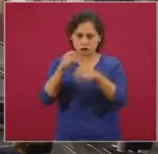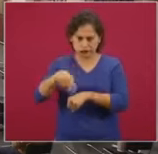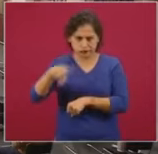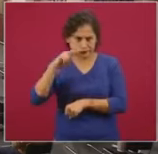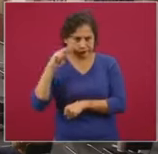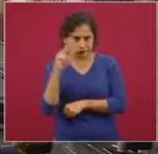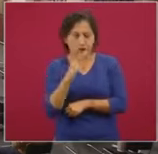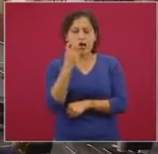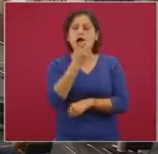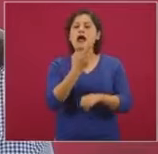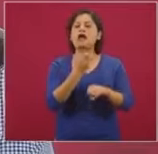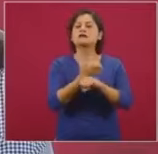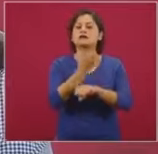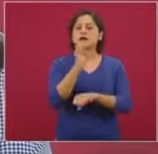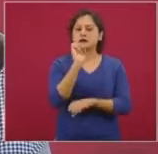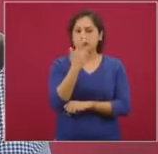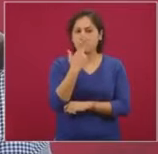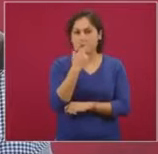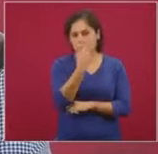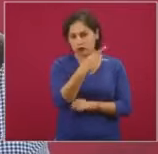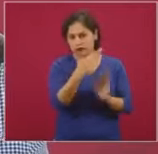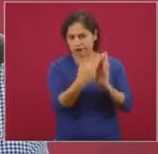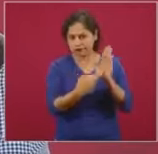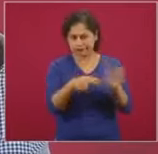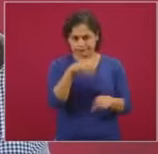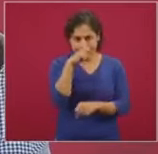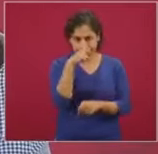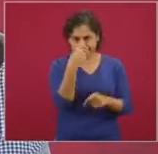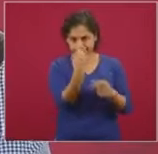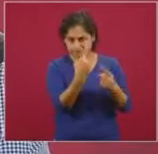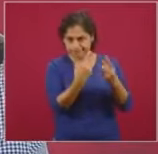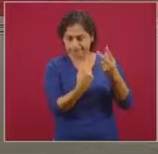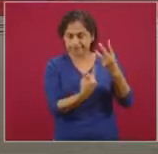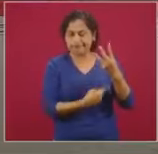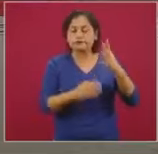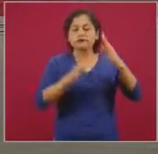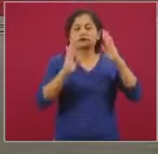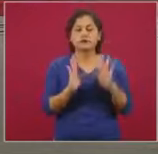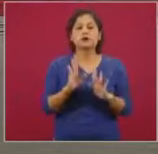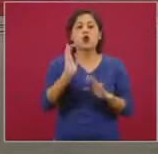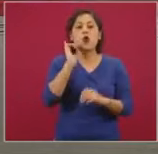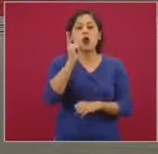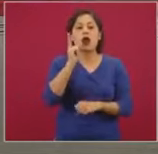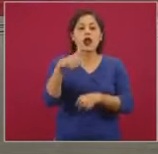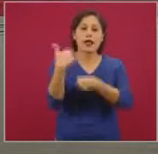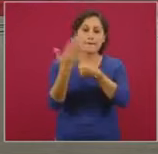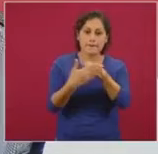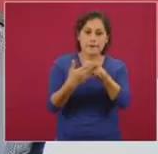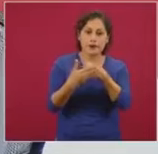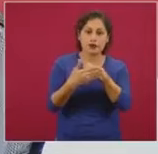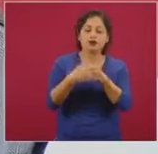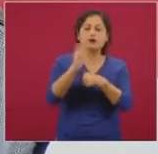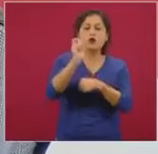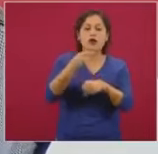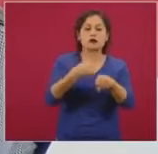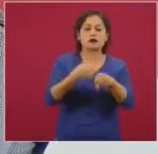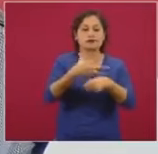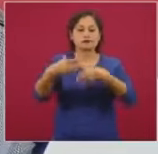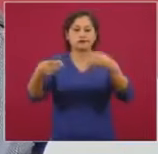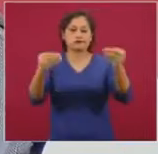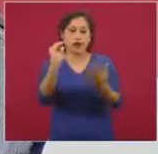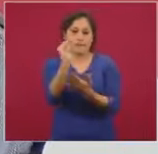ellos están tomando, lógicamente la expectativa es que tengan un resultado en la disminución de la transmisión y por lo